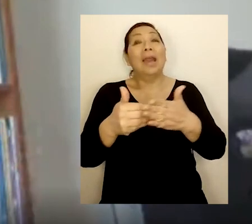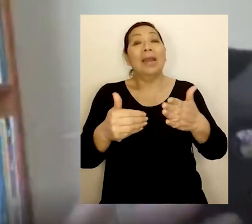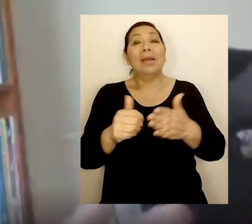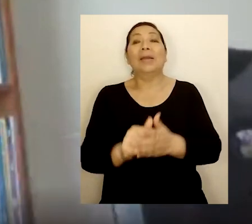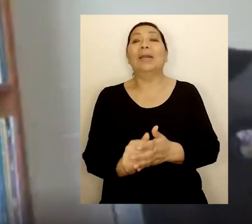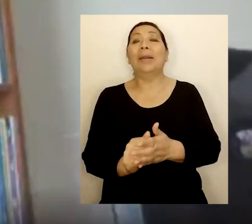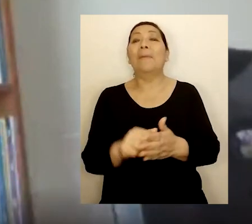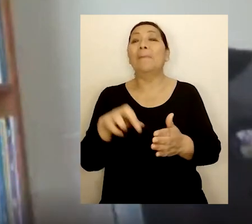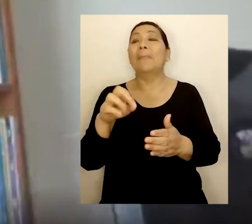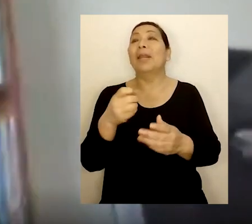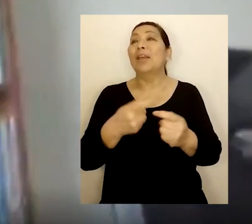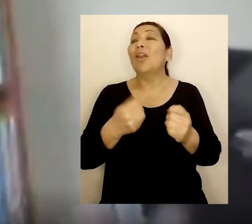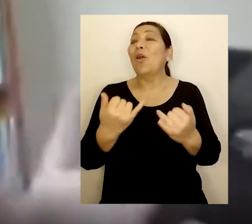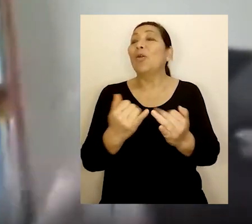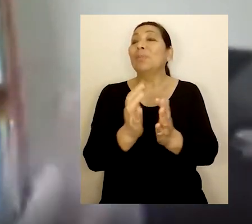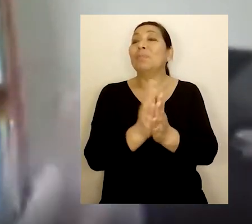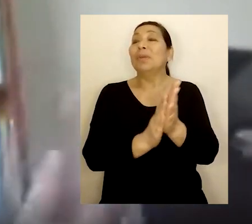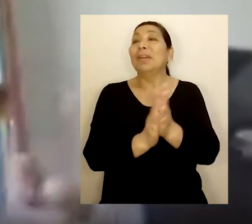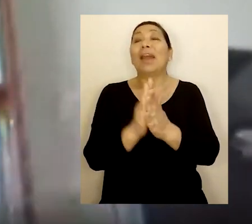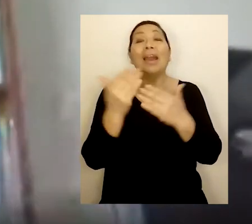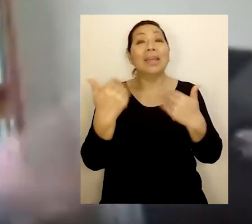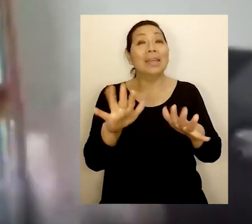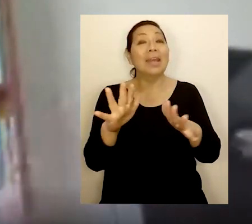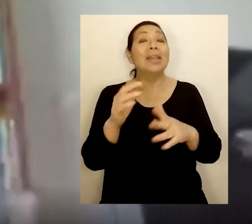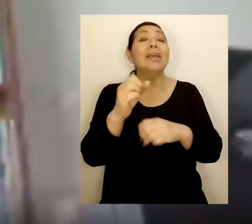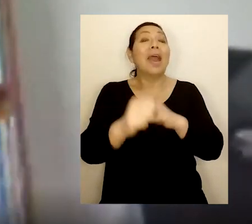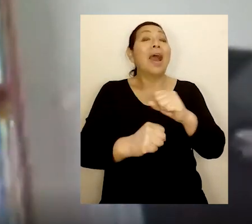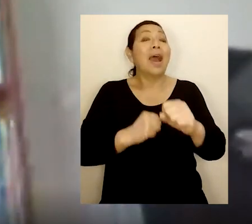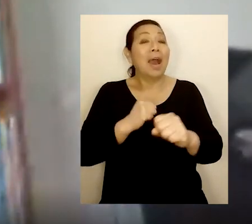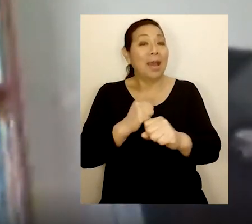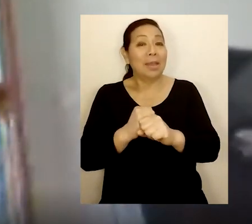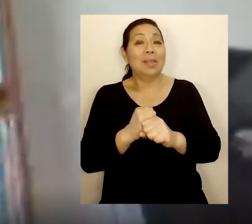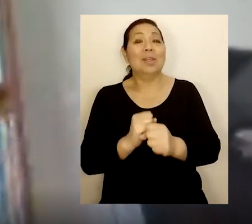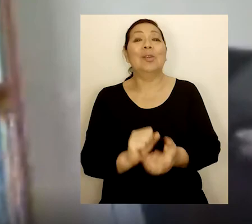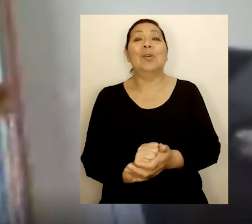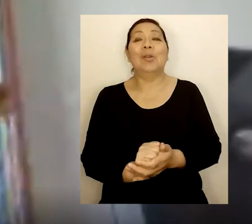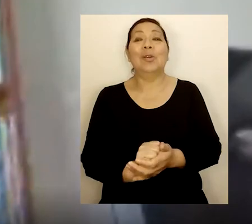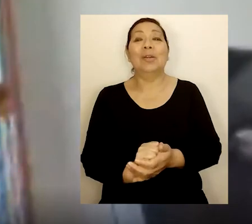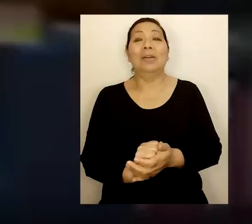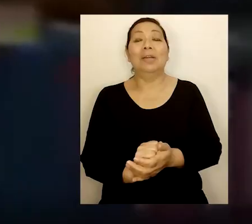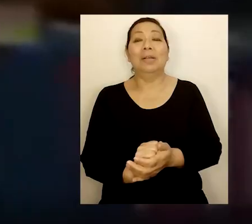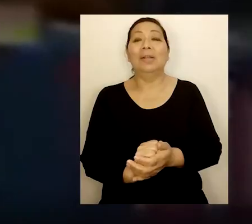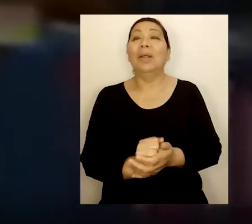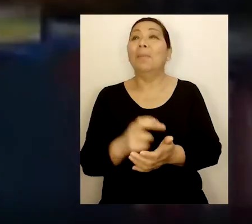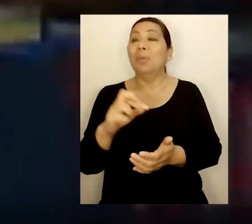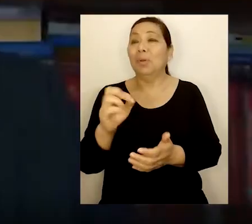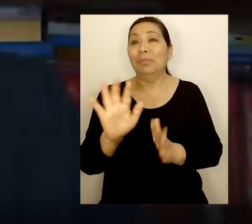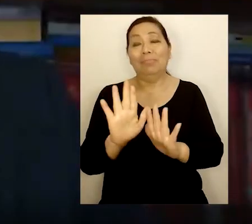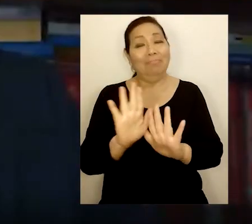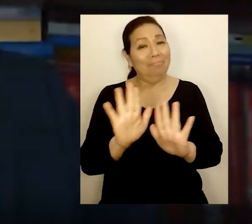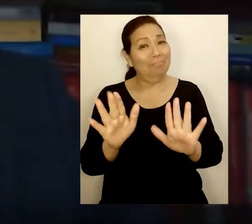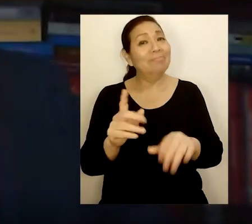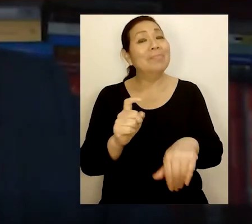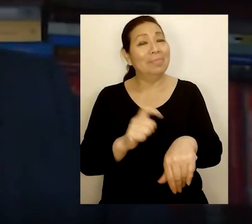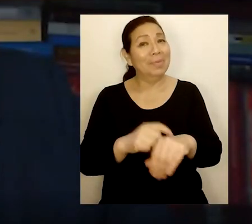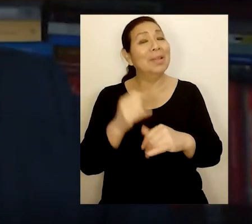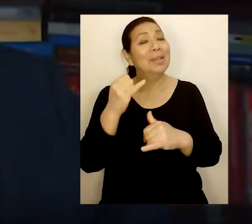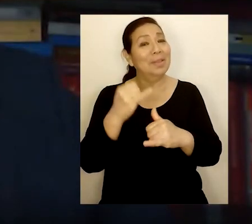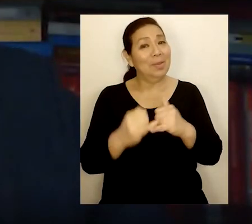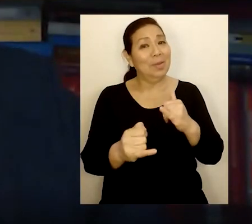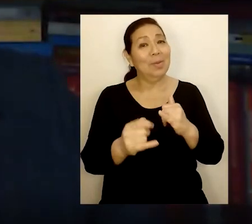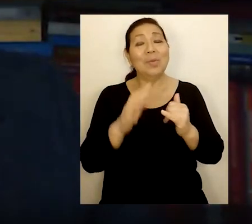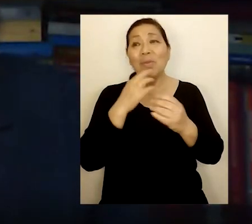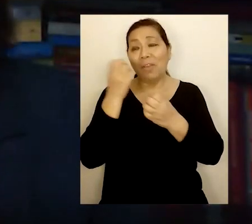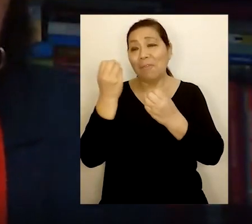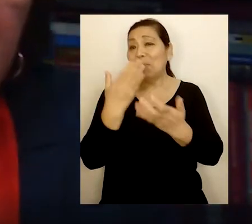antecedentes penales del hoy beneficiario ya de años muy Señor procurador, yo le pido que ya vaya